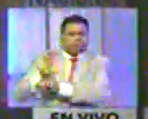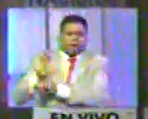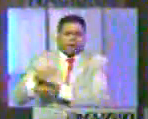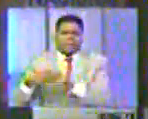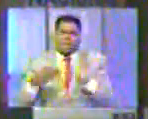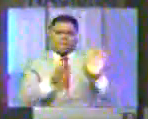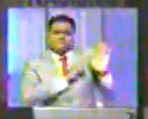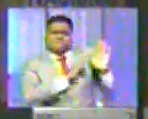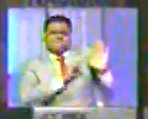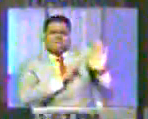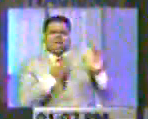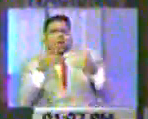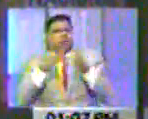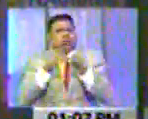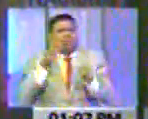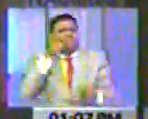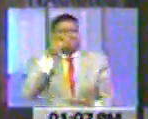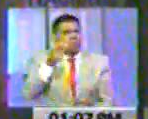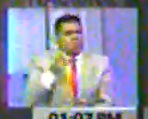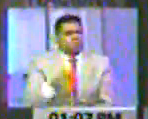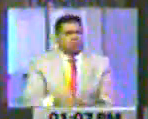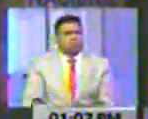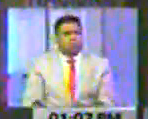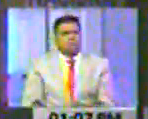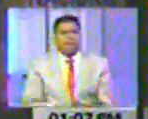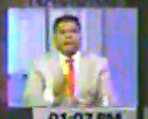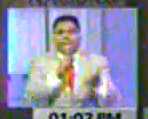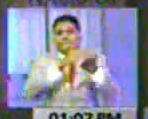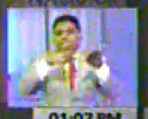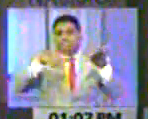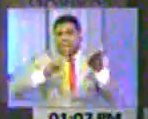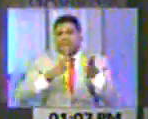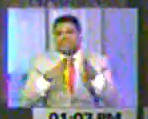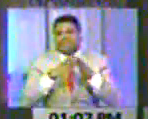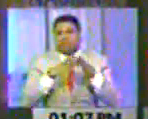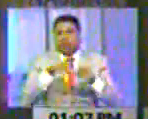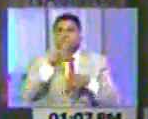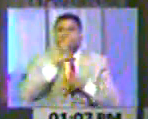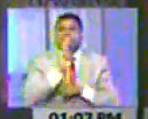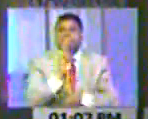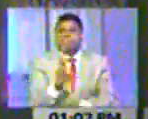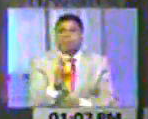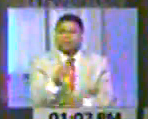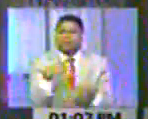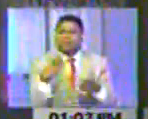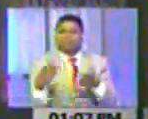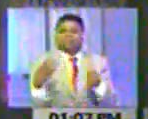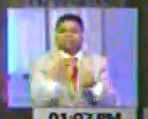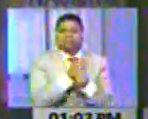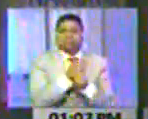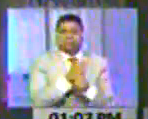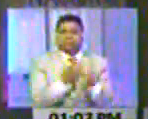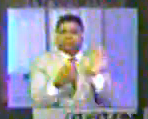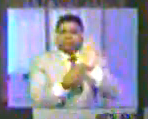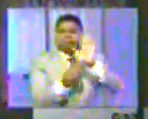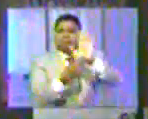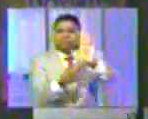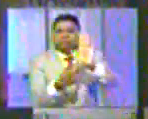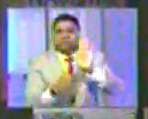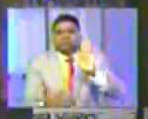población. Parte de los resultados obtenidos son los siguientes: